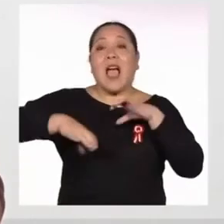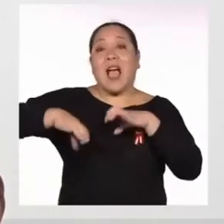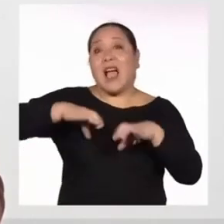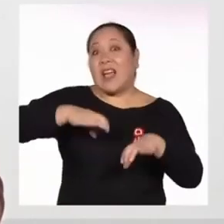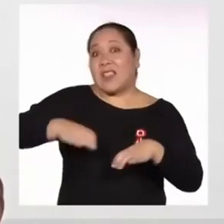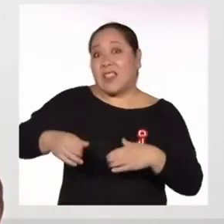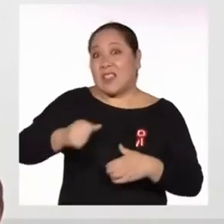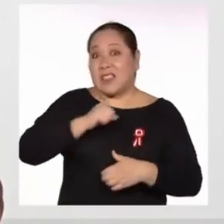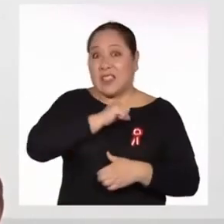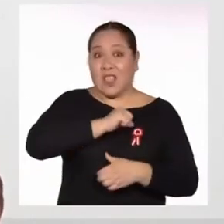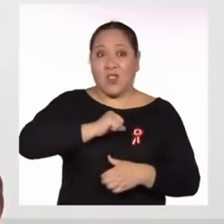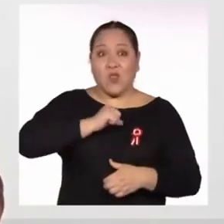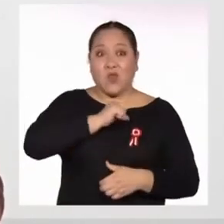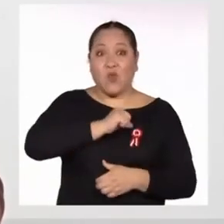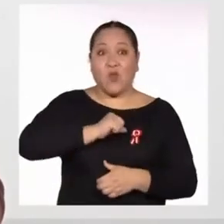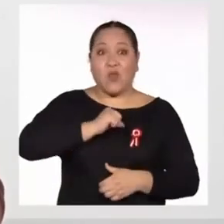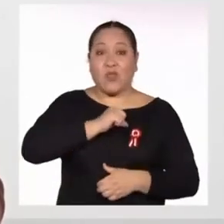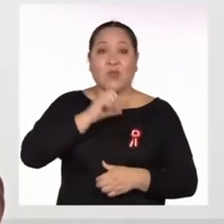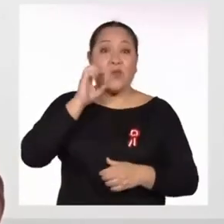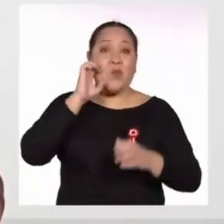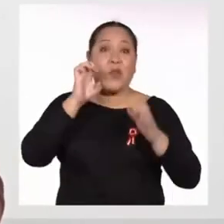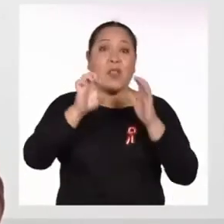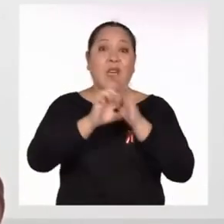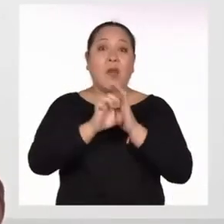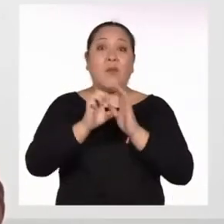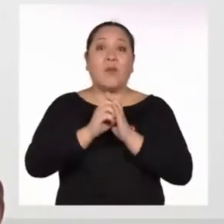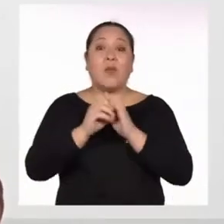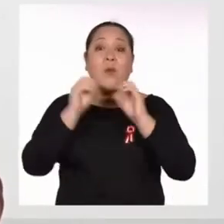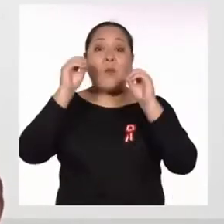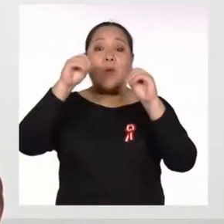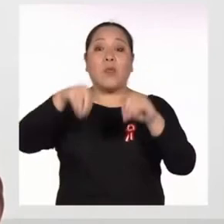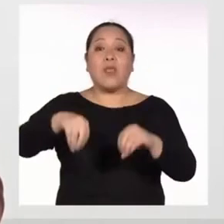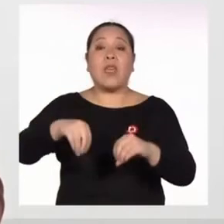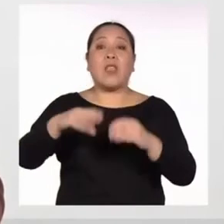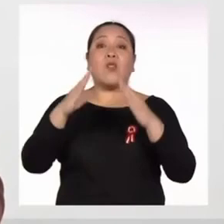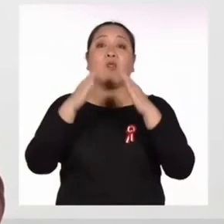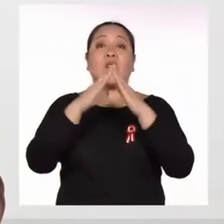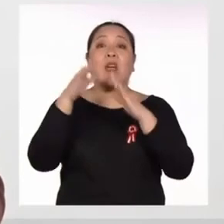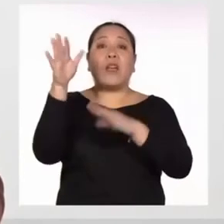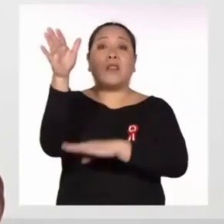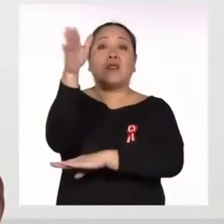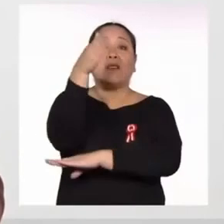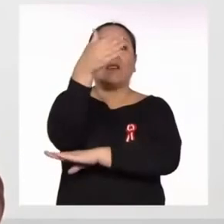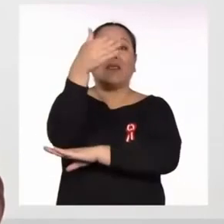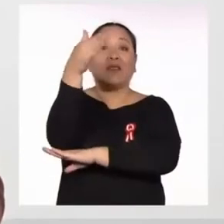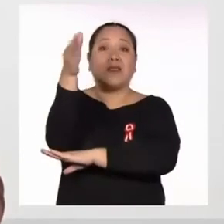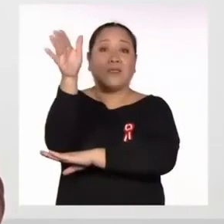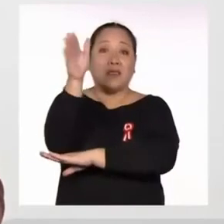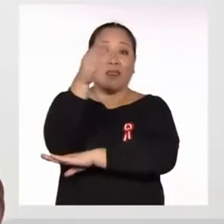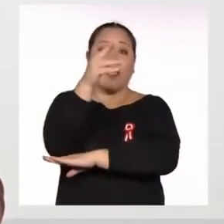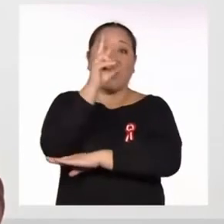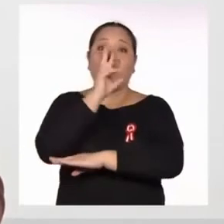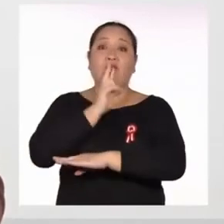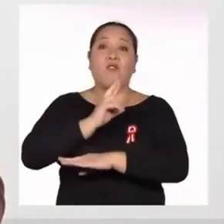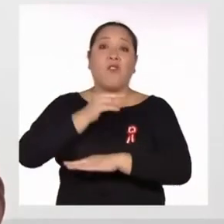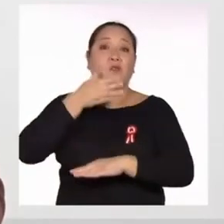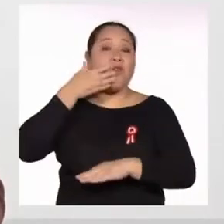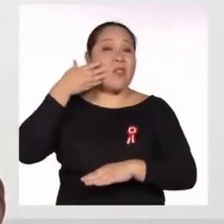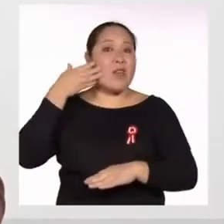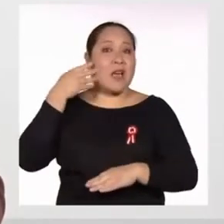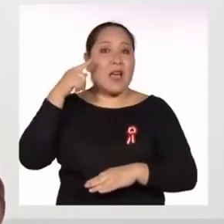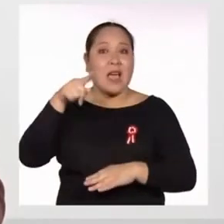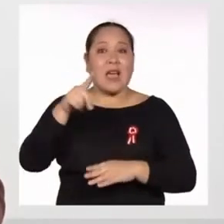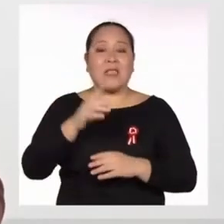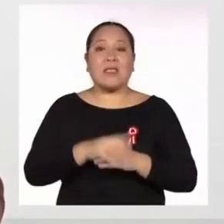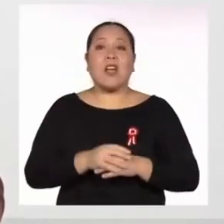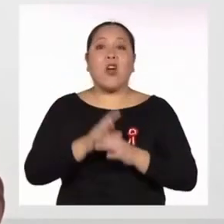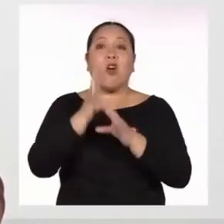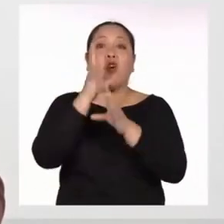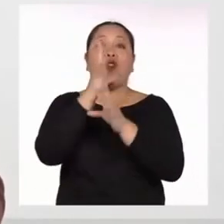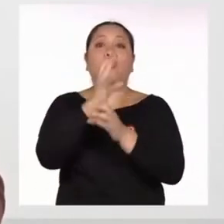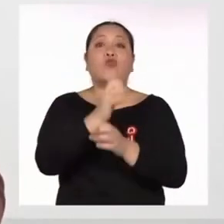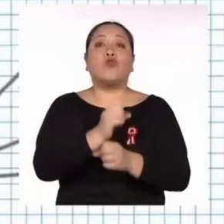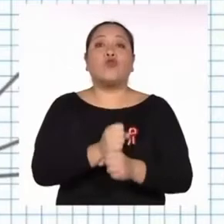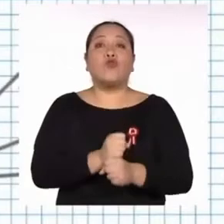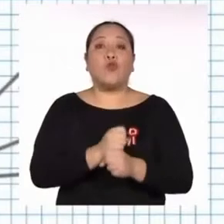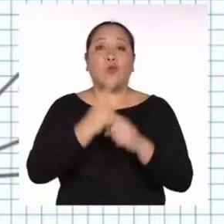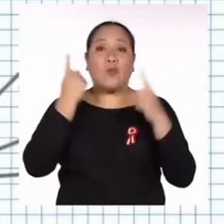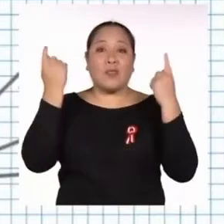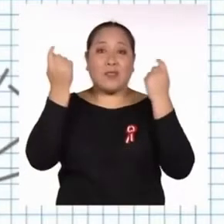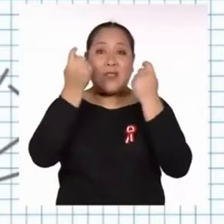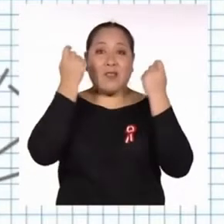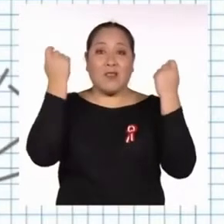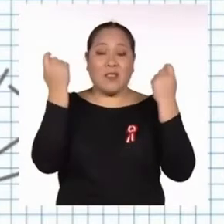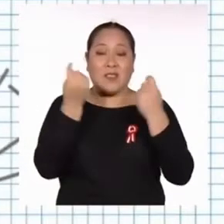ejemplo el embanderamiento de las casas que hacemos en el mes de julio como tradición de fiestas patrias